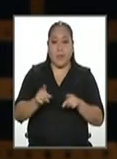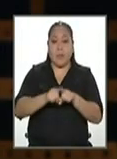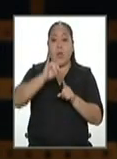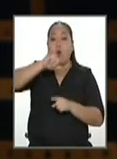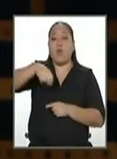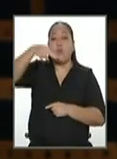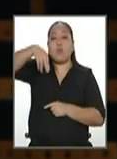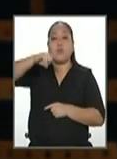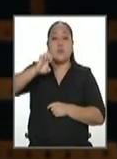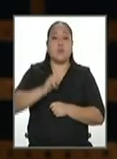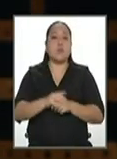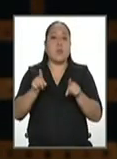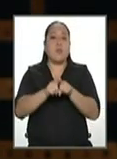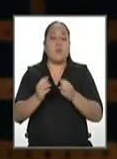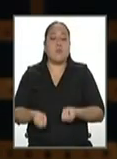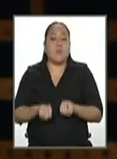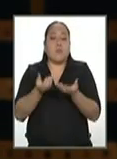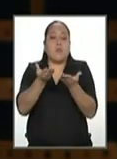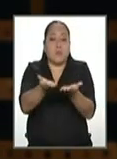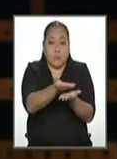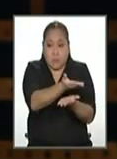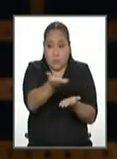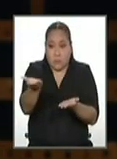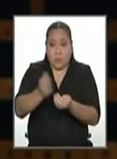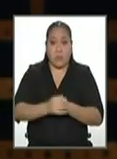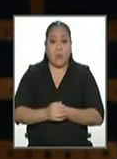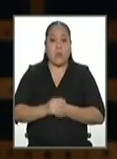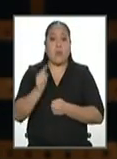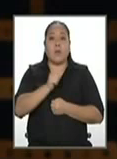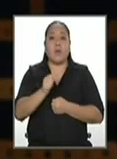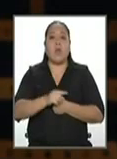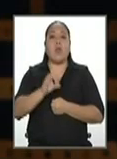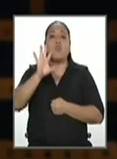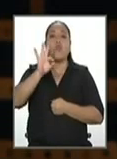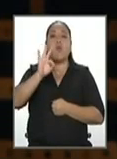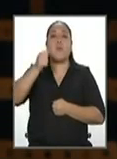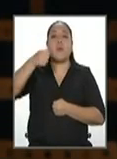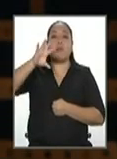Elecciones nuevamente pone a disposición de la ciudadanía el número